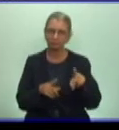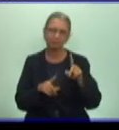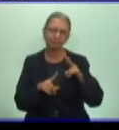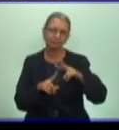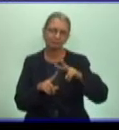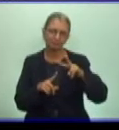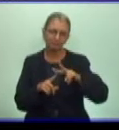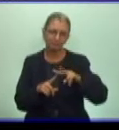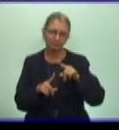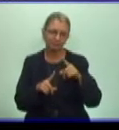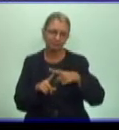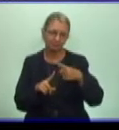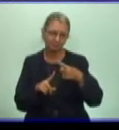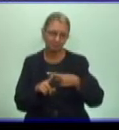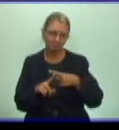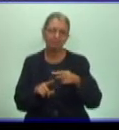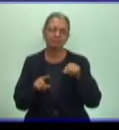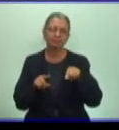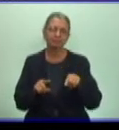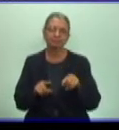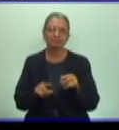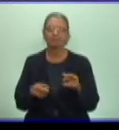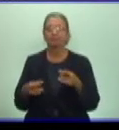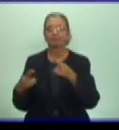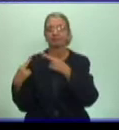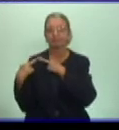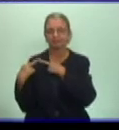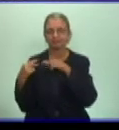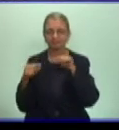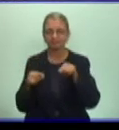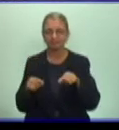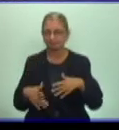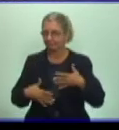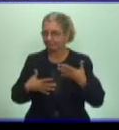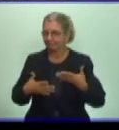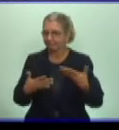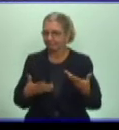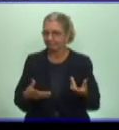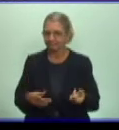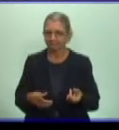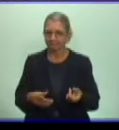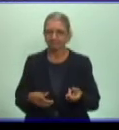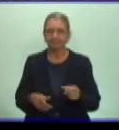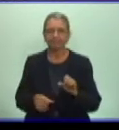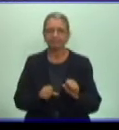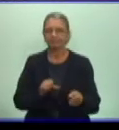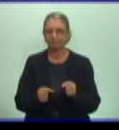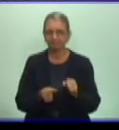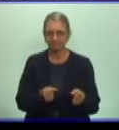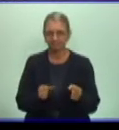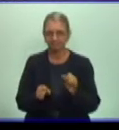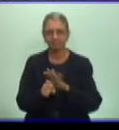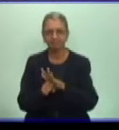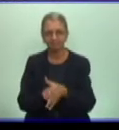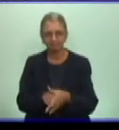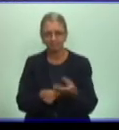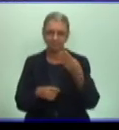manera entusiasta y responsable se han llevado a cabo para enfrentar y controlar la pandemia en nuestro